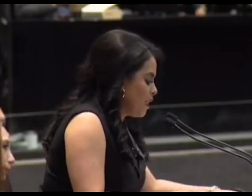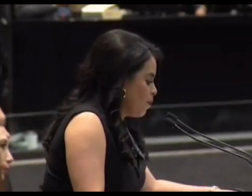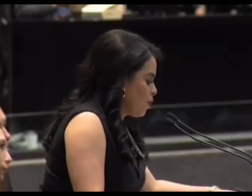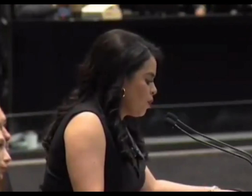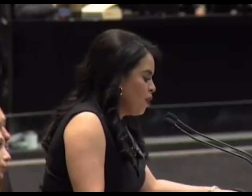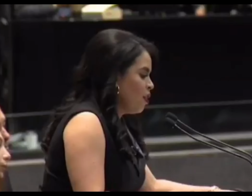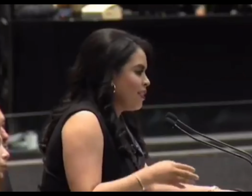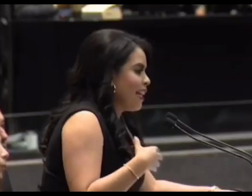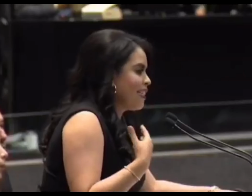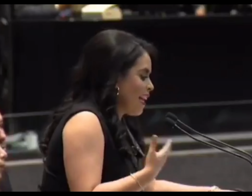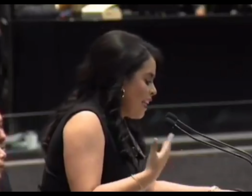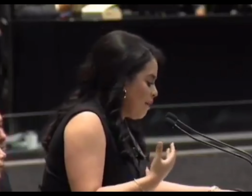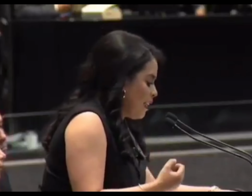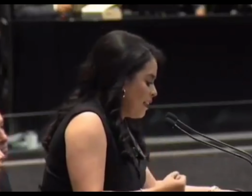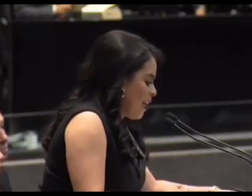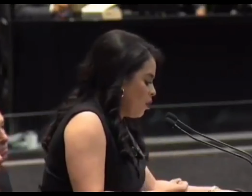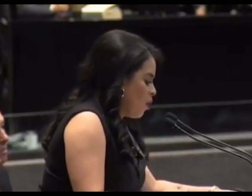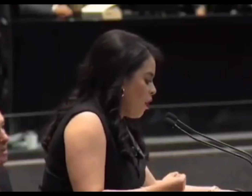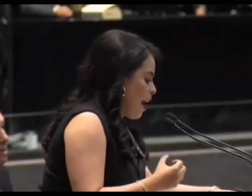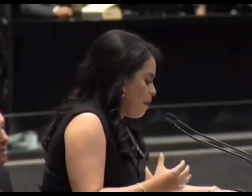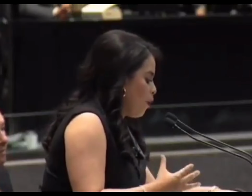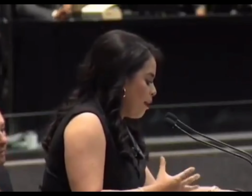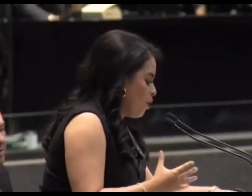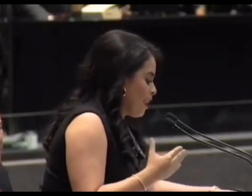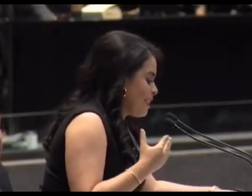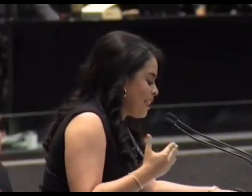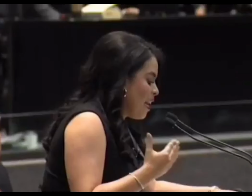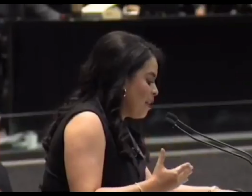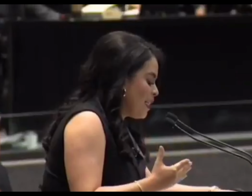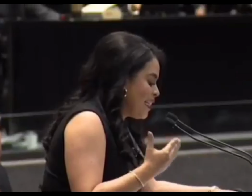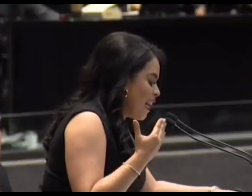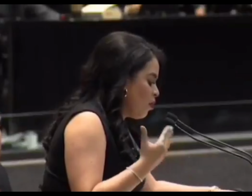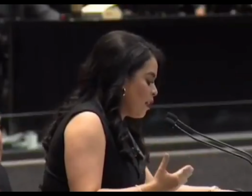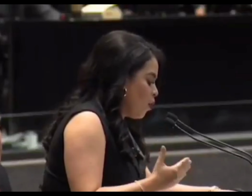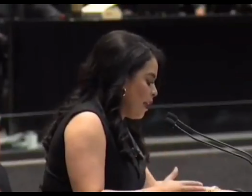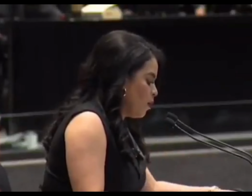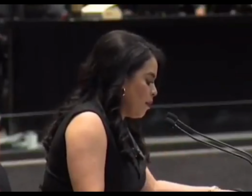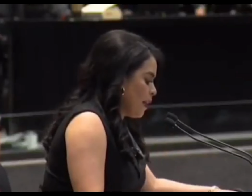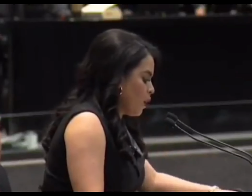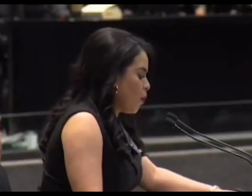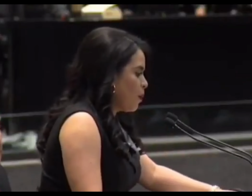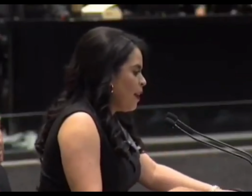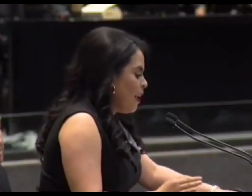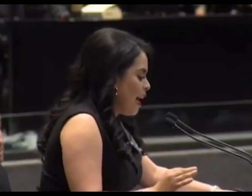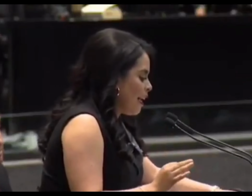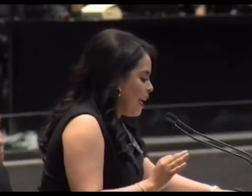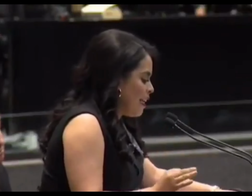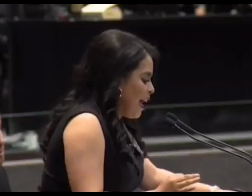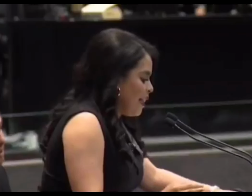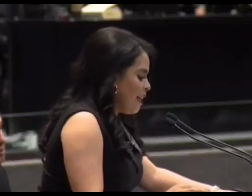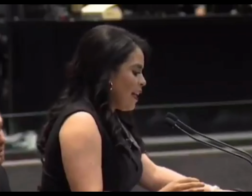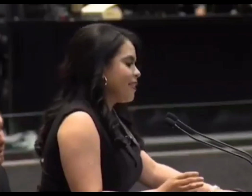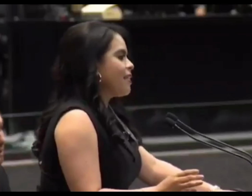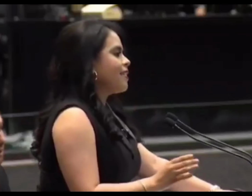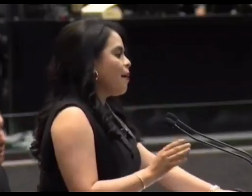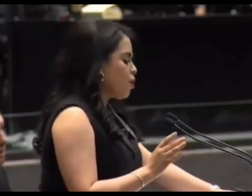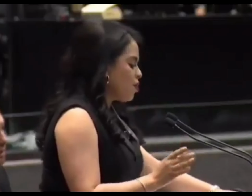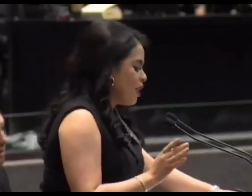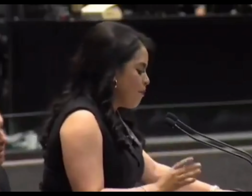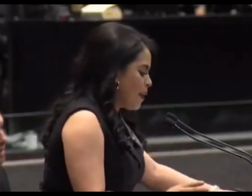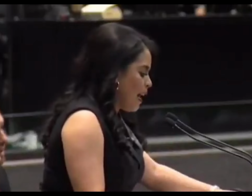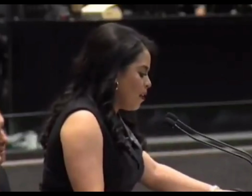estos organismos se está debilitando al pueblo, que se está debilitando al gobierno de México. La realidad es